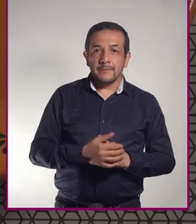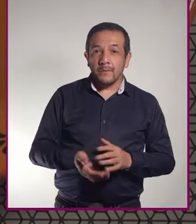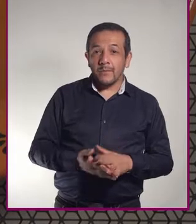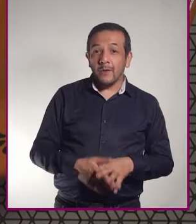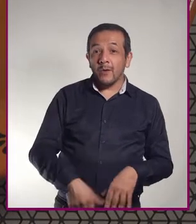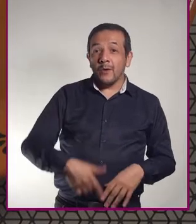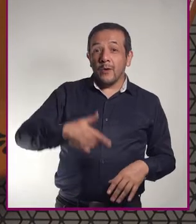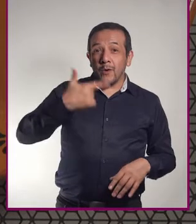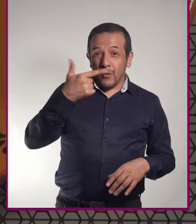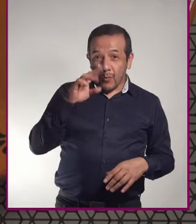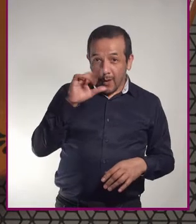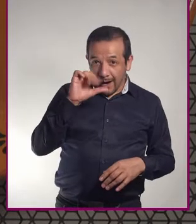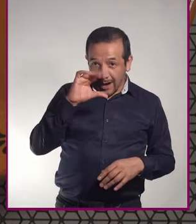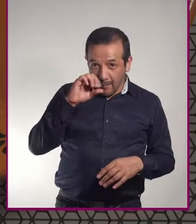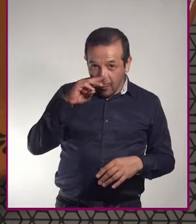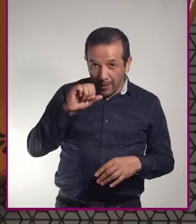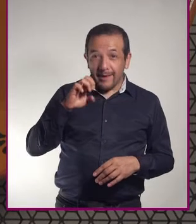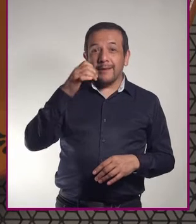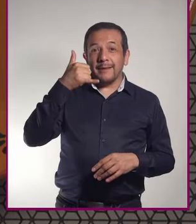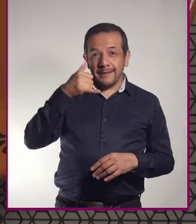Guacamole y chapulines.